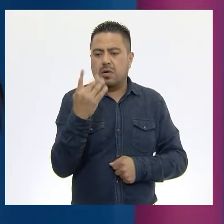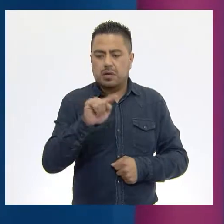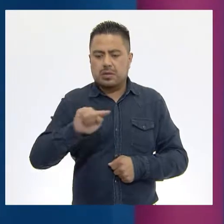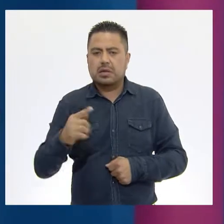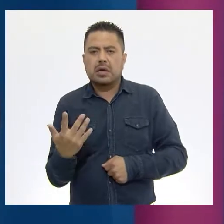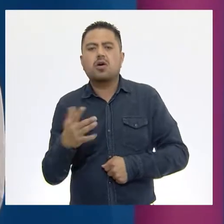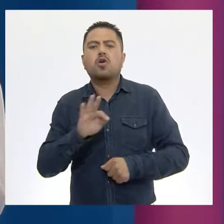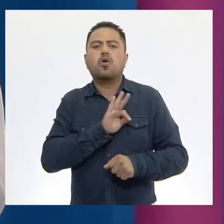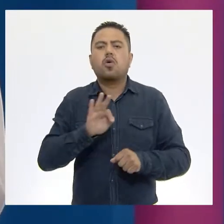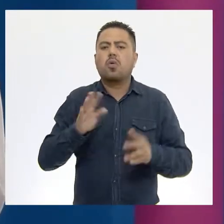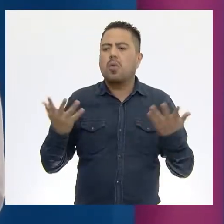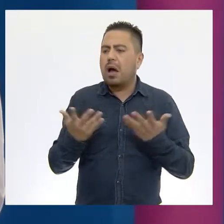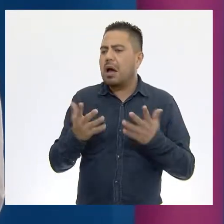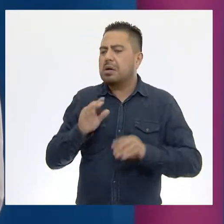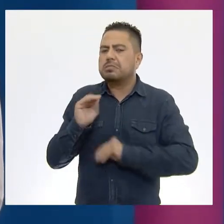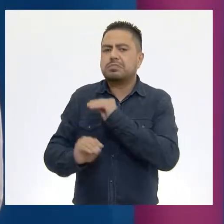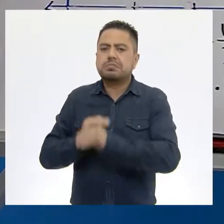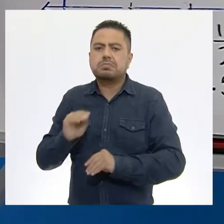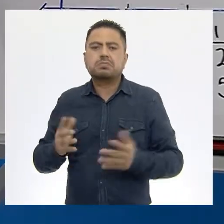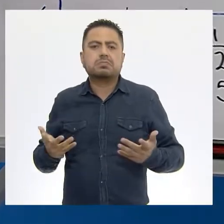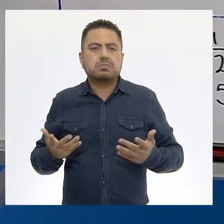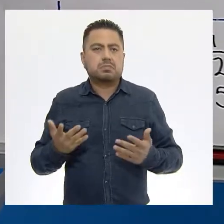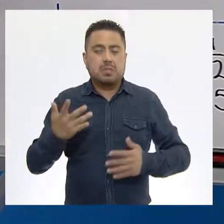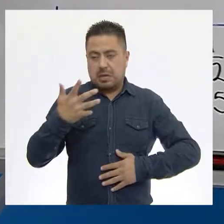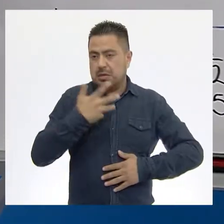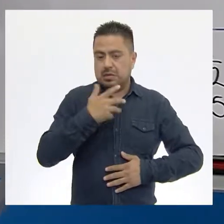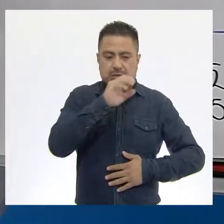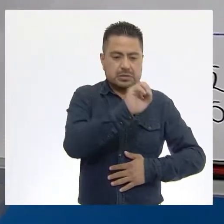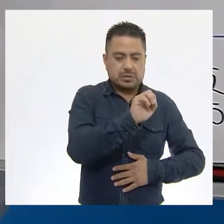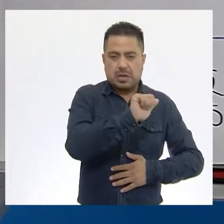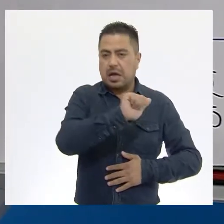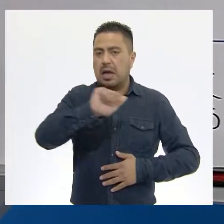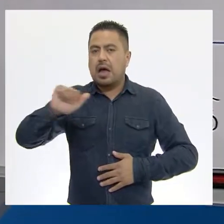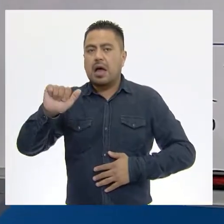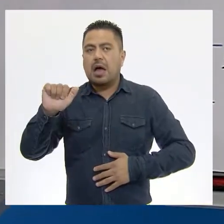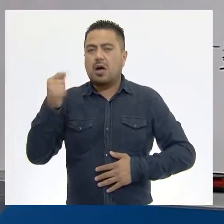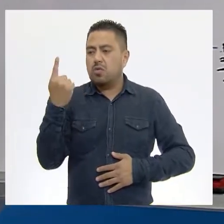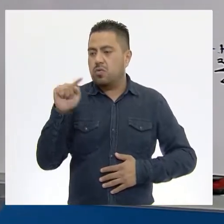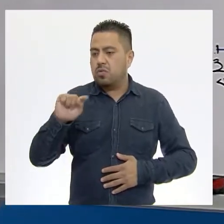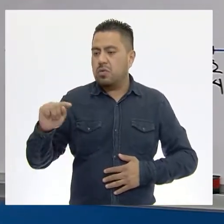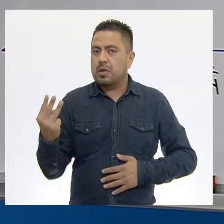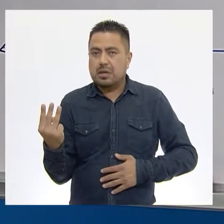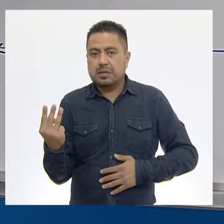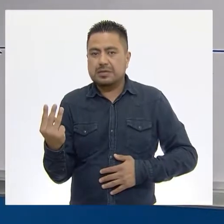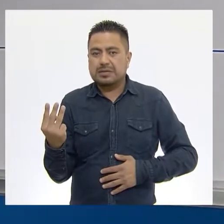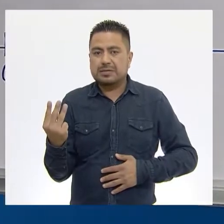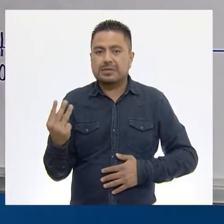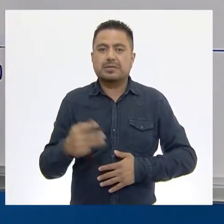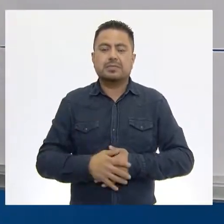4/5, ¿cómo lo podríamos hacer? Tenemos de 0 a 1/3. A 1/3, ajá.